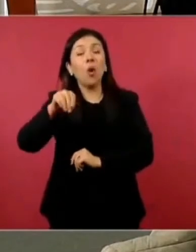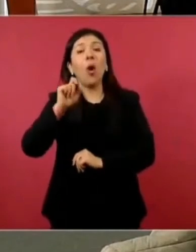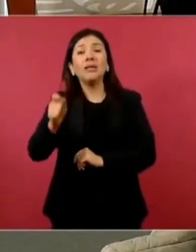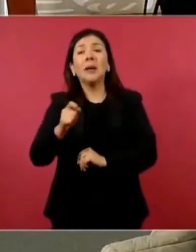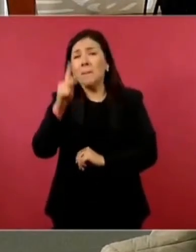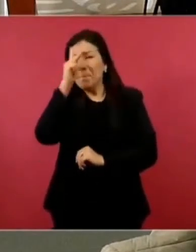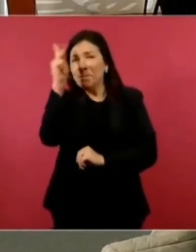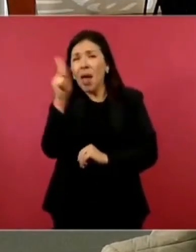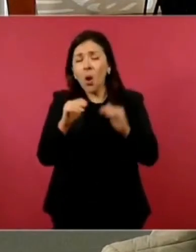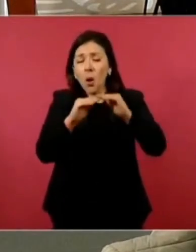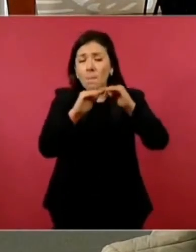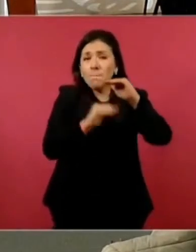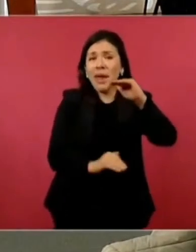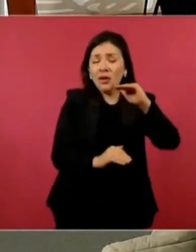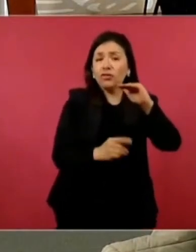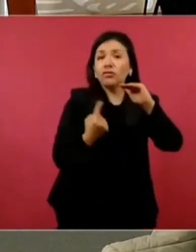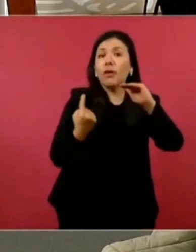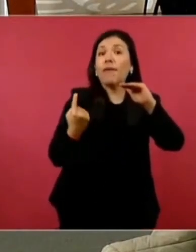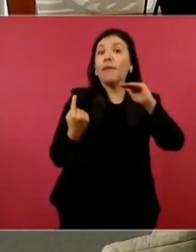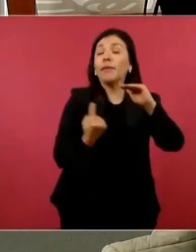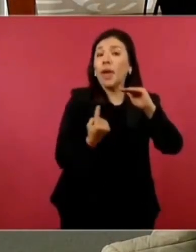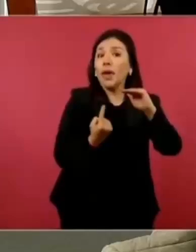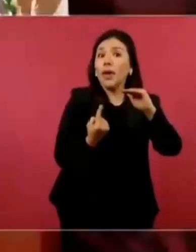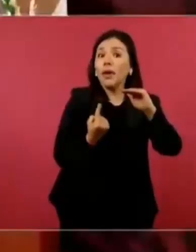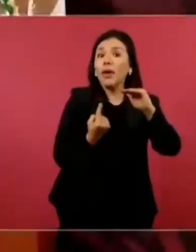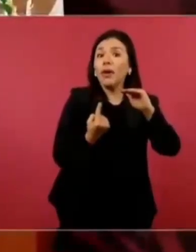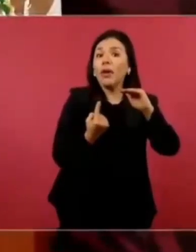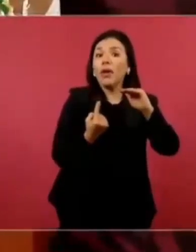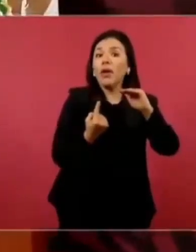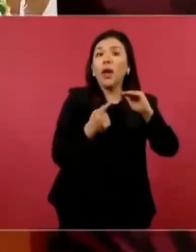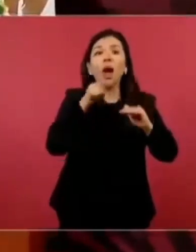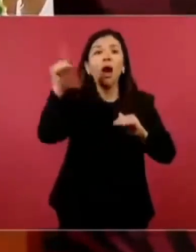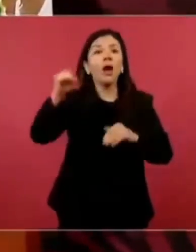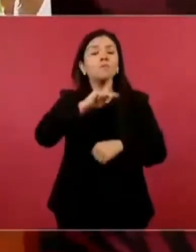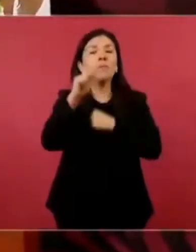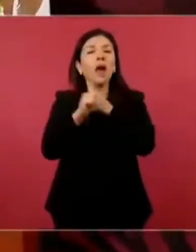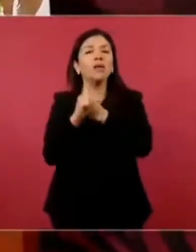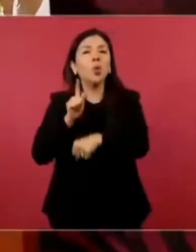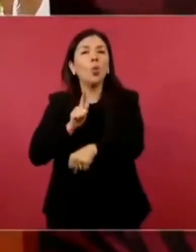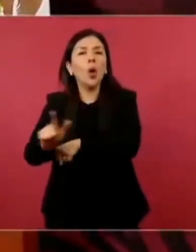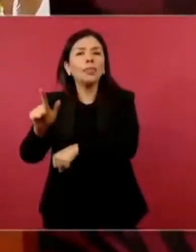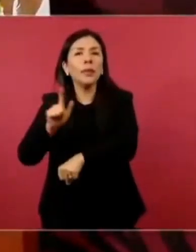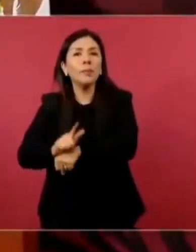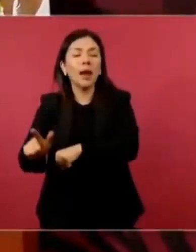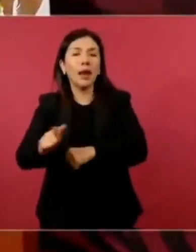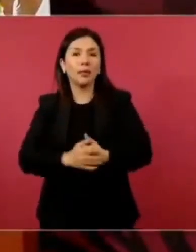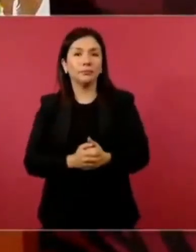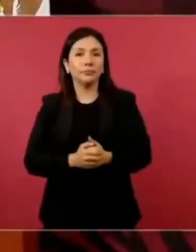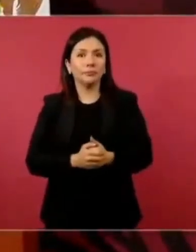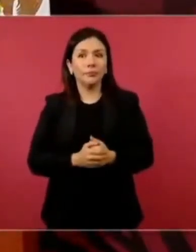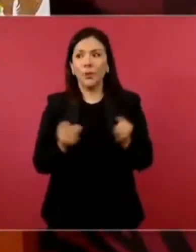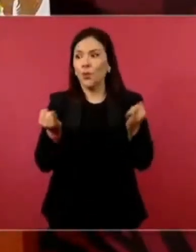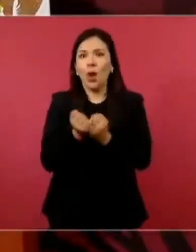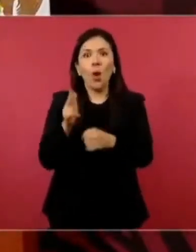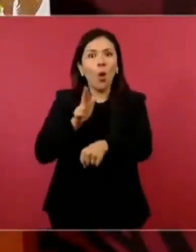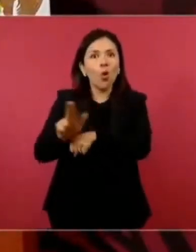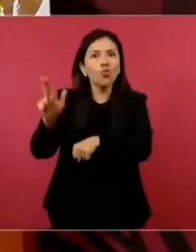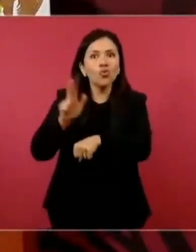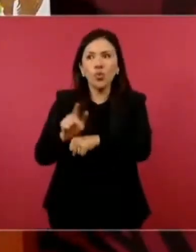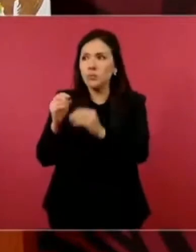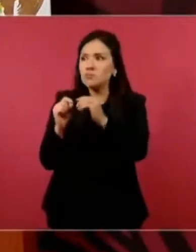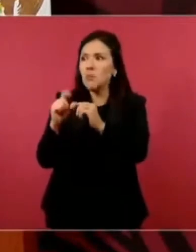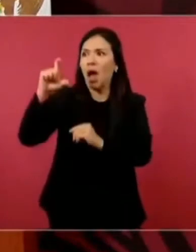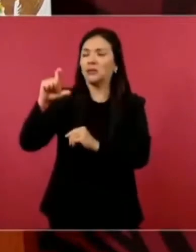bajo que el salario mínimo de Guatemala, de Honduras, de